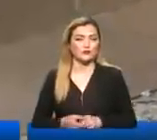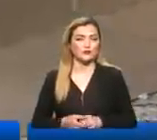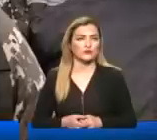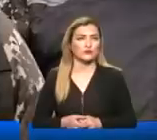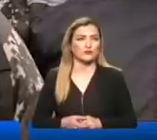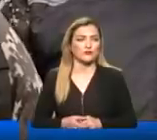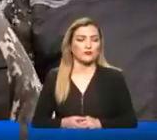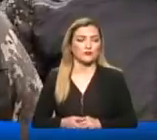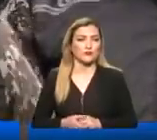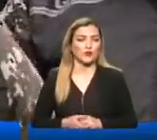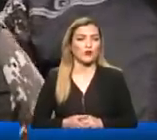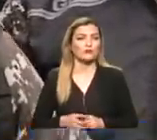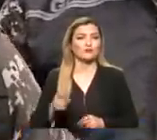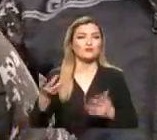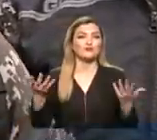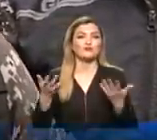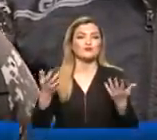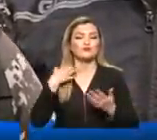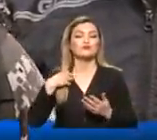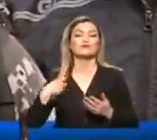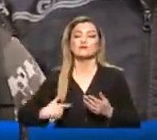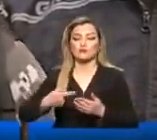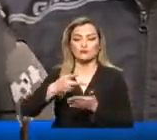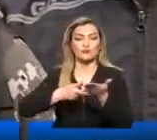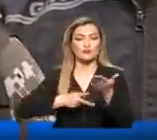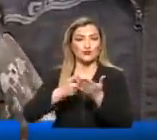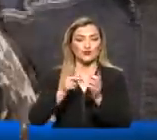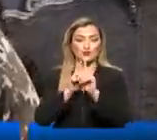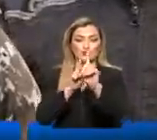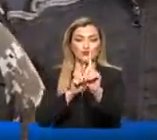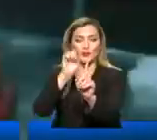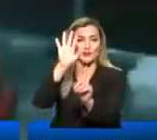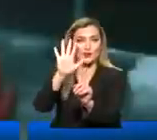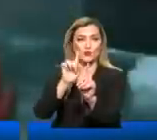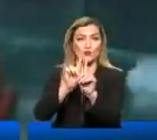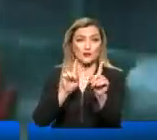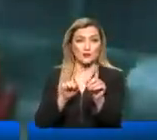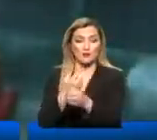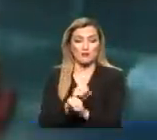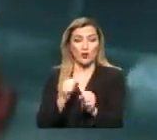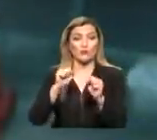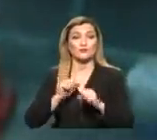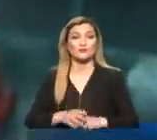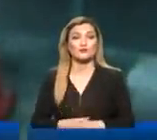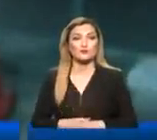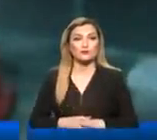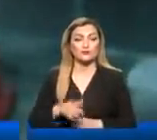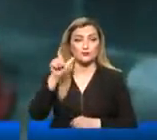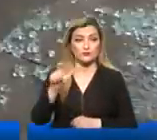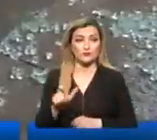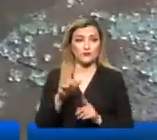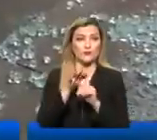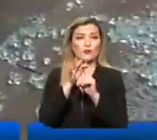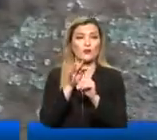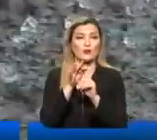del artefacto. Se trata más o menos de un alcance de unos 5 metros a la redonda mortal. Por la onda expansiva, según el experto, cierto el atentado